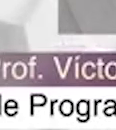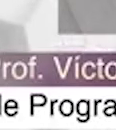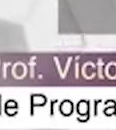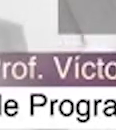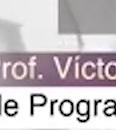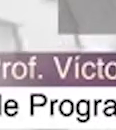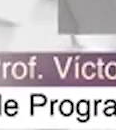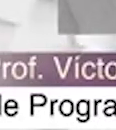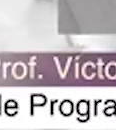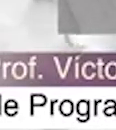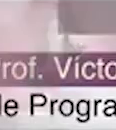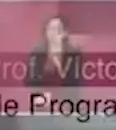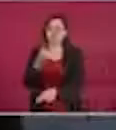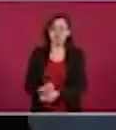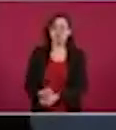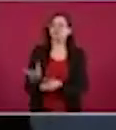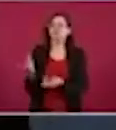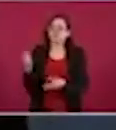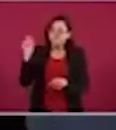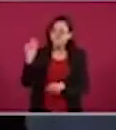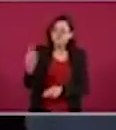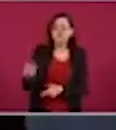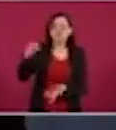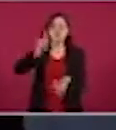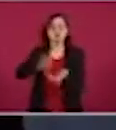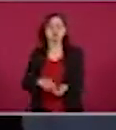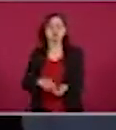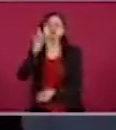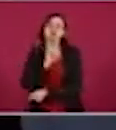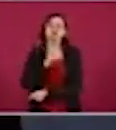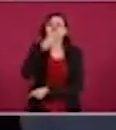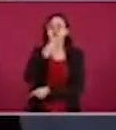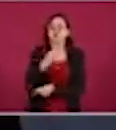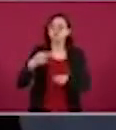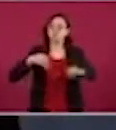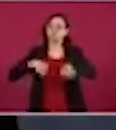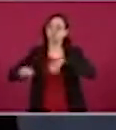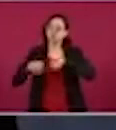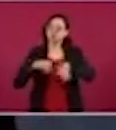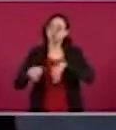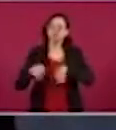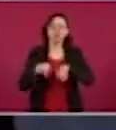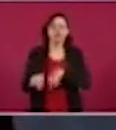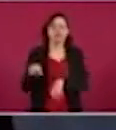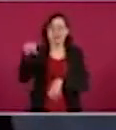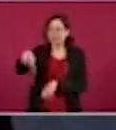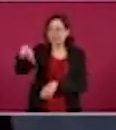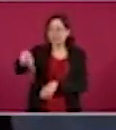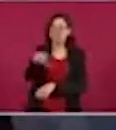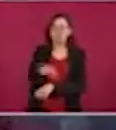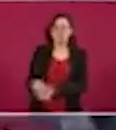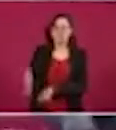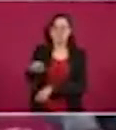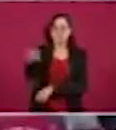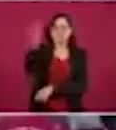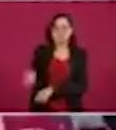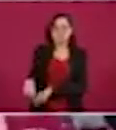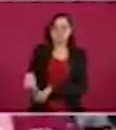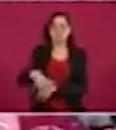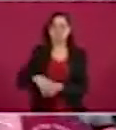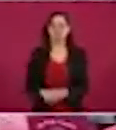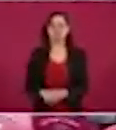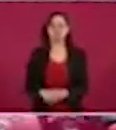país, los grandes proyectos nacionales, los proyectos regionales como el que se acaba de concluir en Los